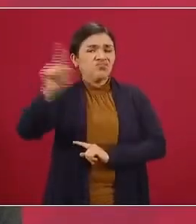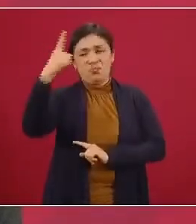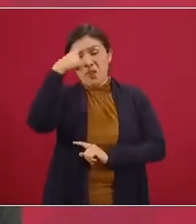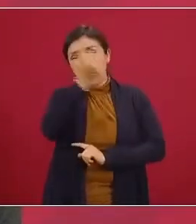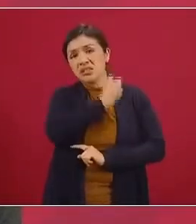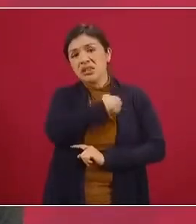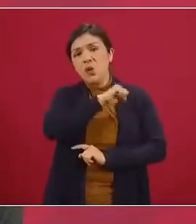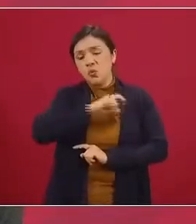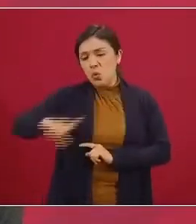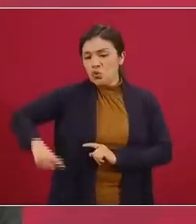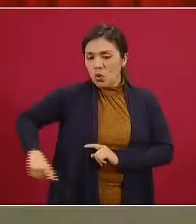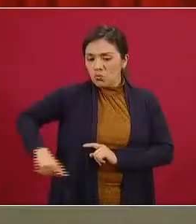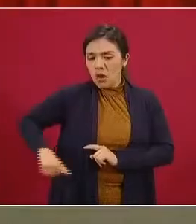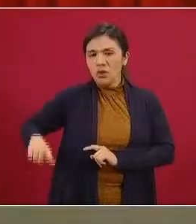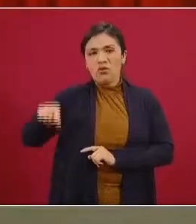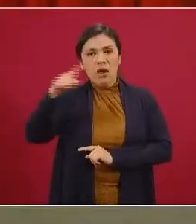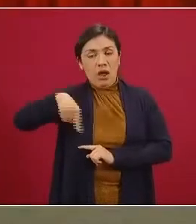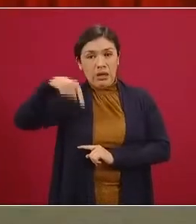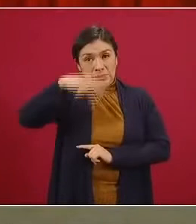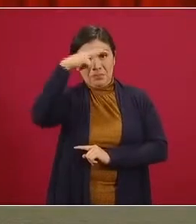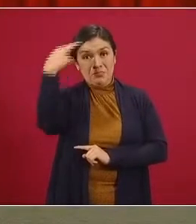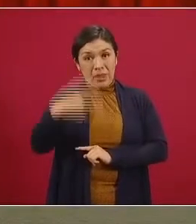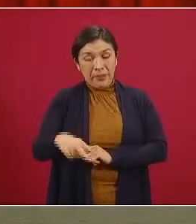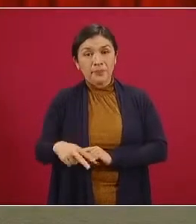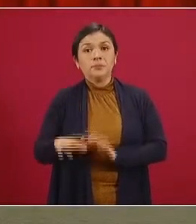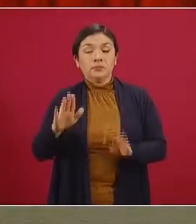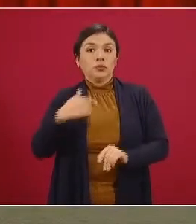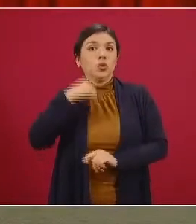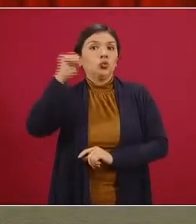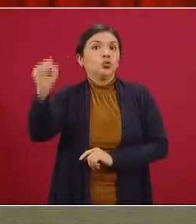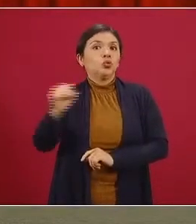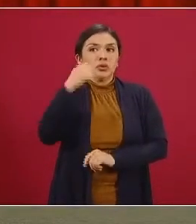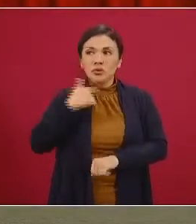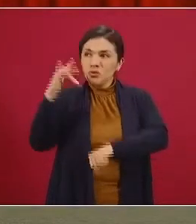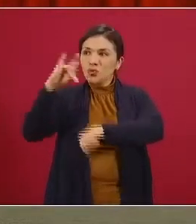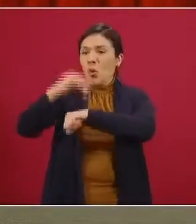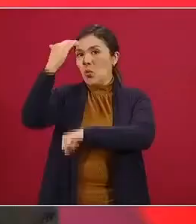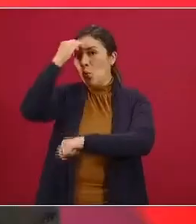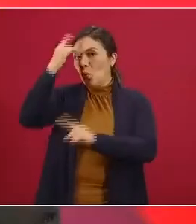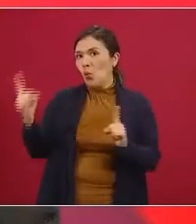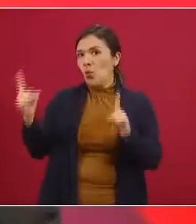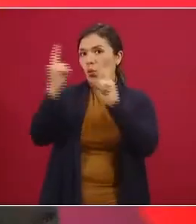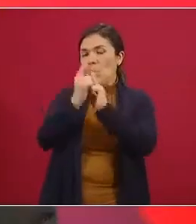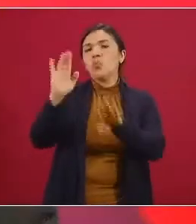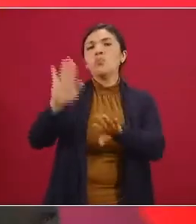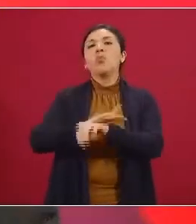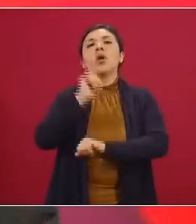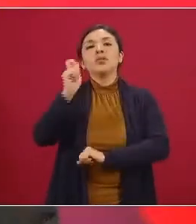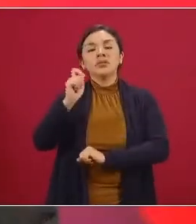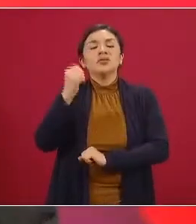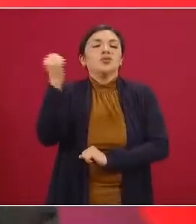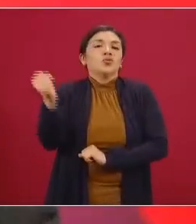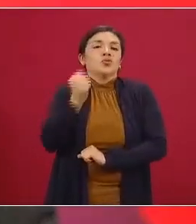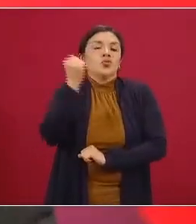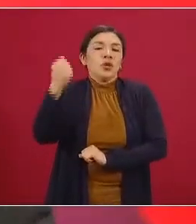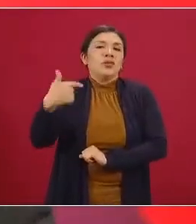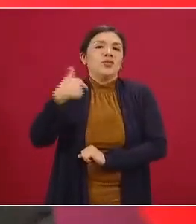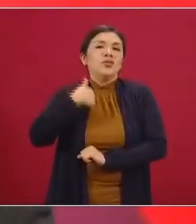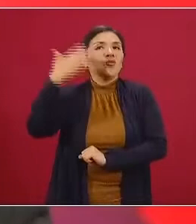pública gubernamental en México. Tengo el privilegio de conocerlo personalmente, porque además también tengo el privilegio